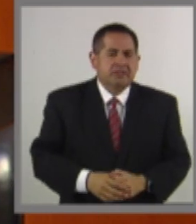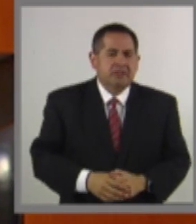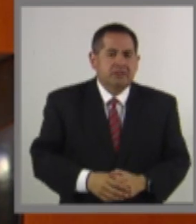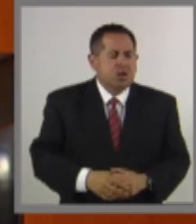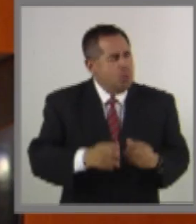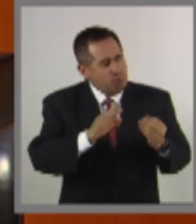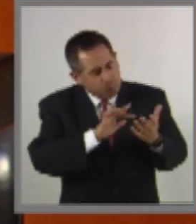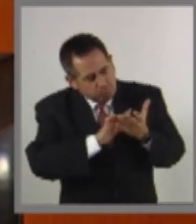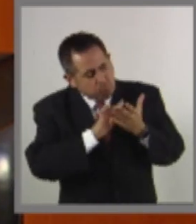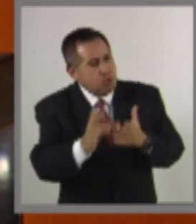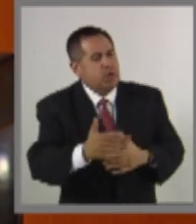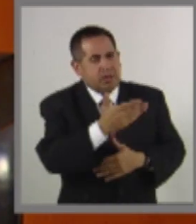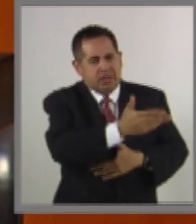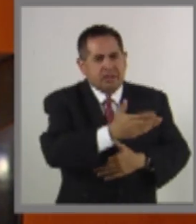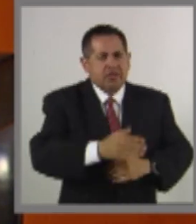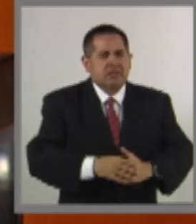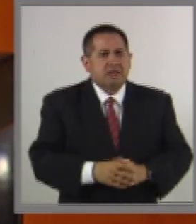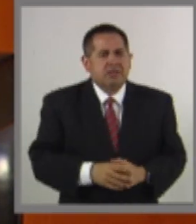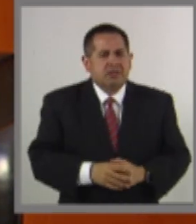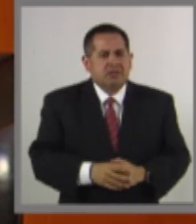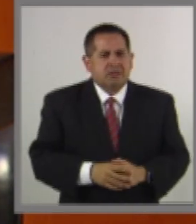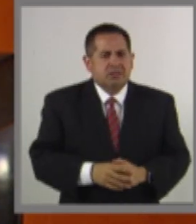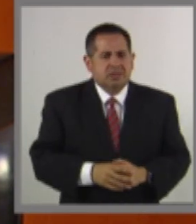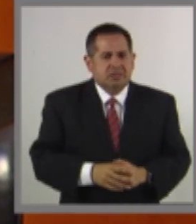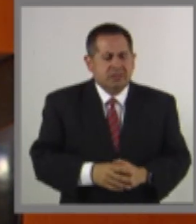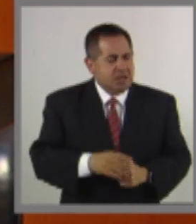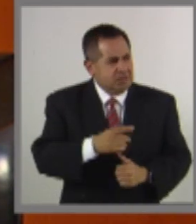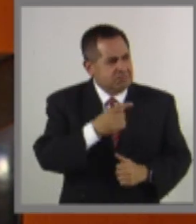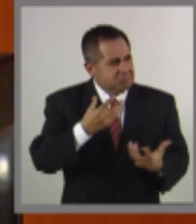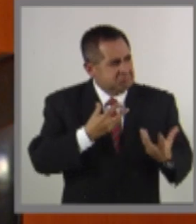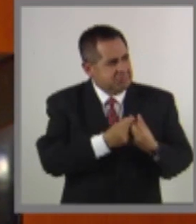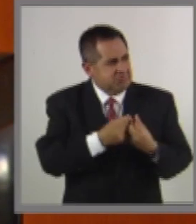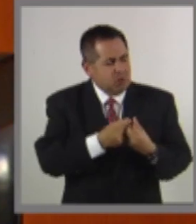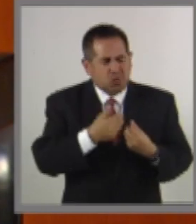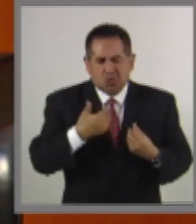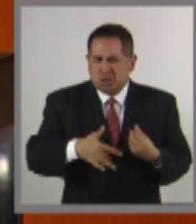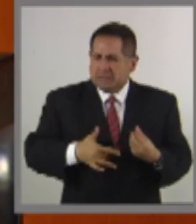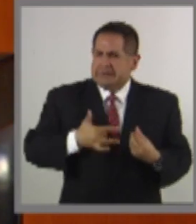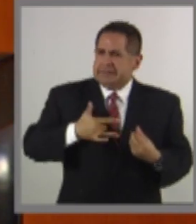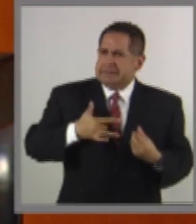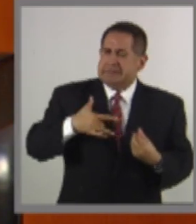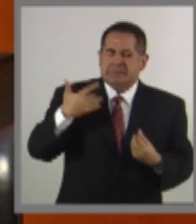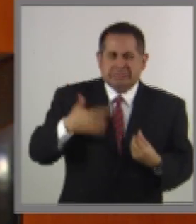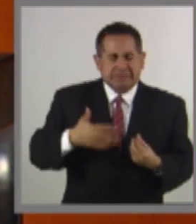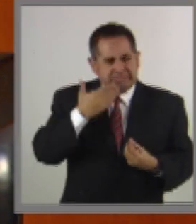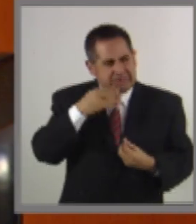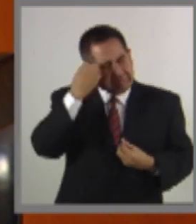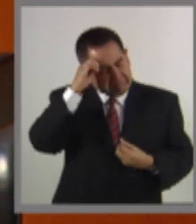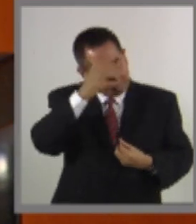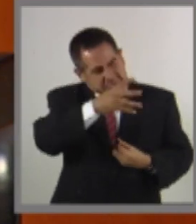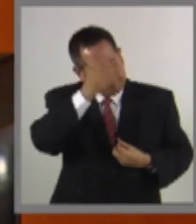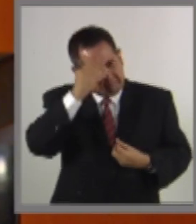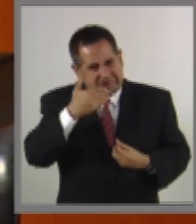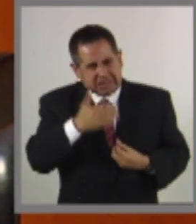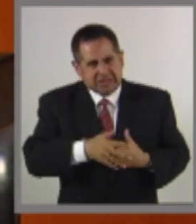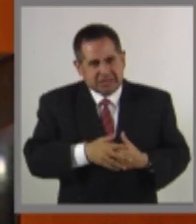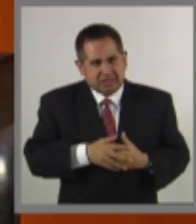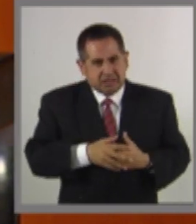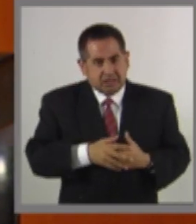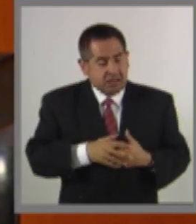Muchas gracias. Ha sido una experiencia extraordinaria con Barbosa de aquel